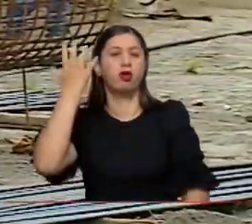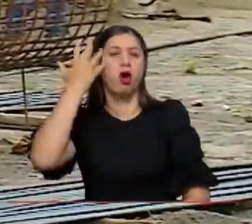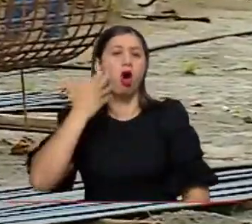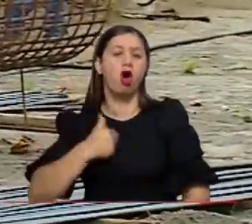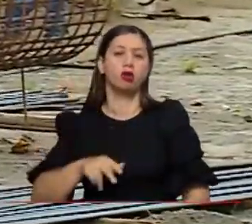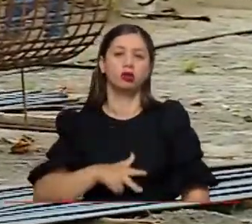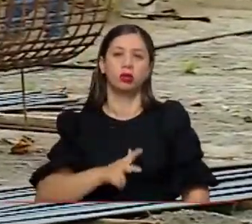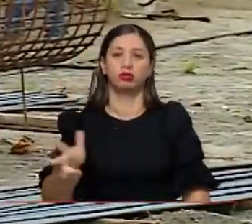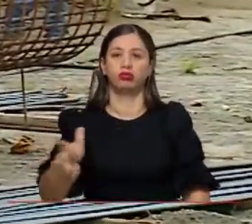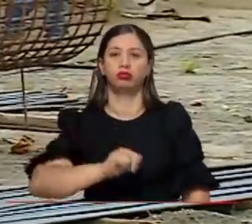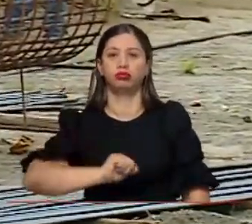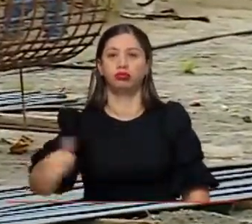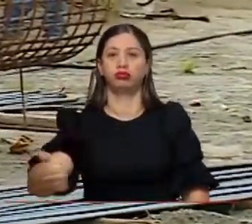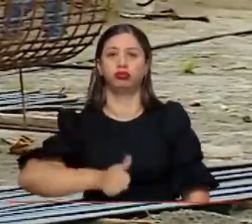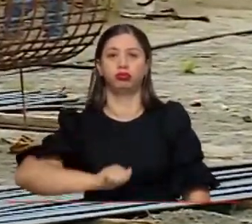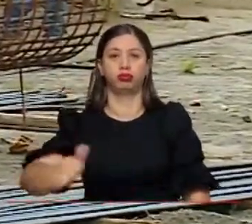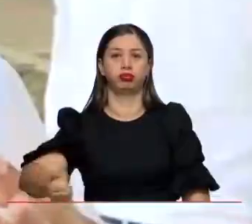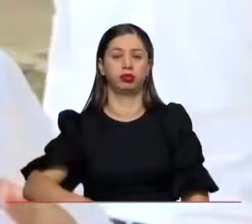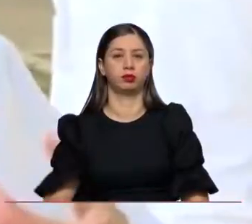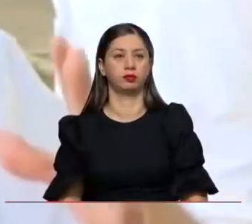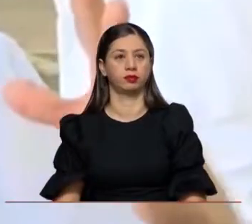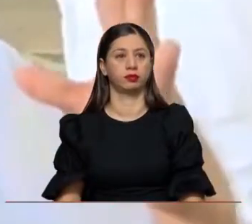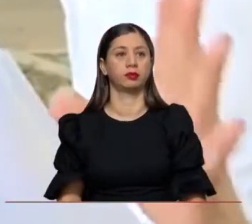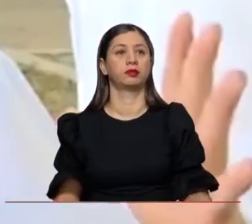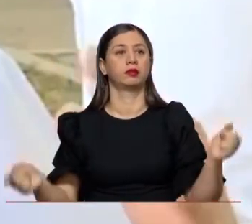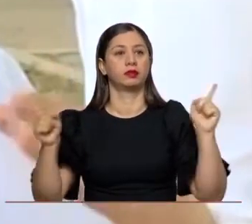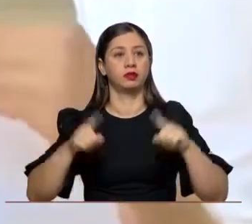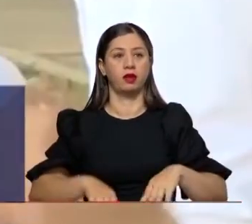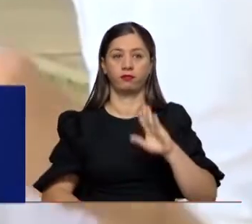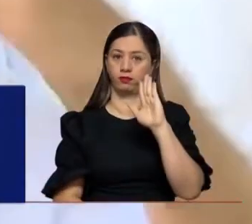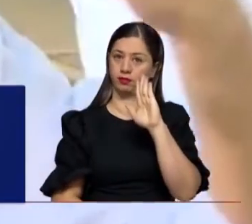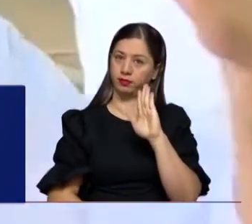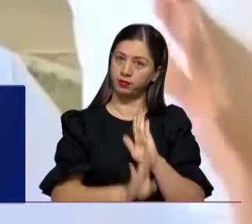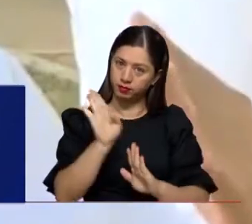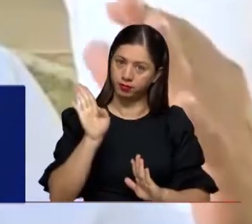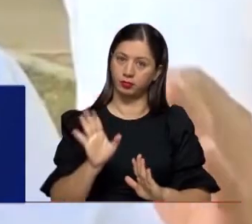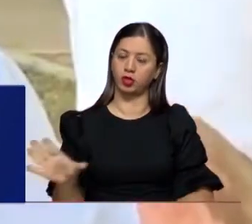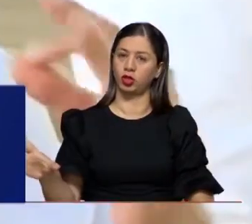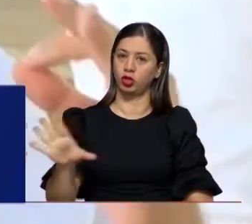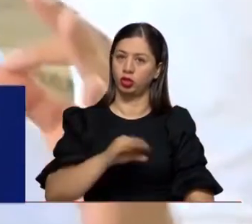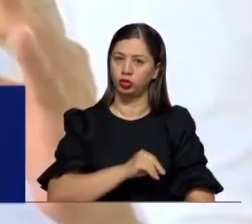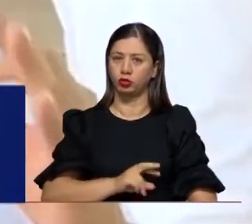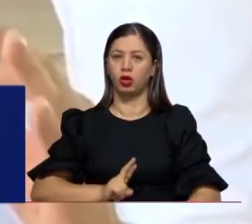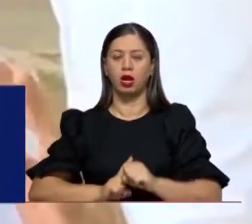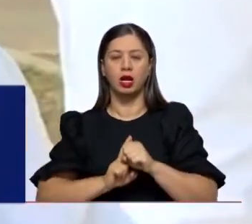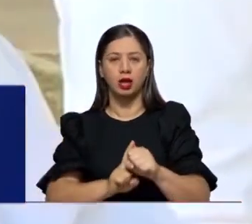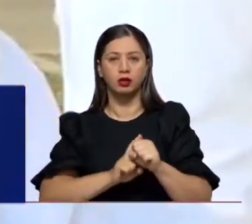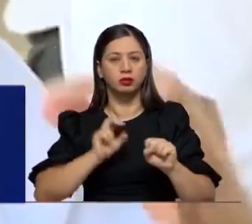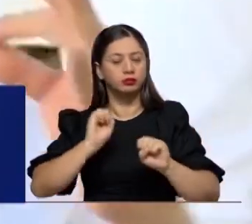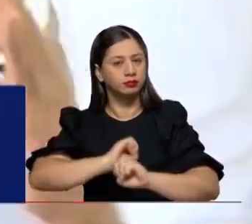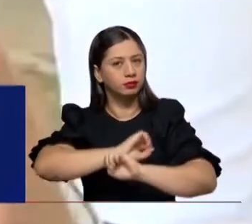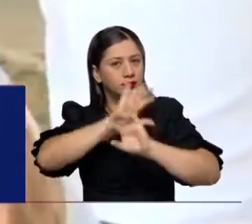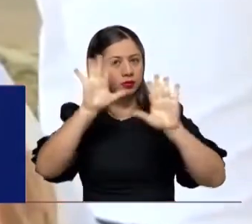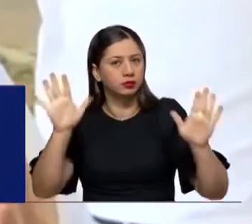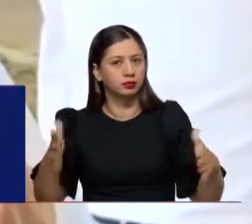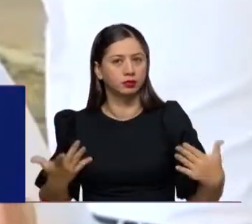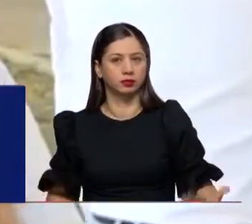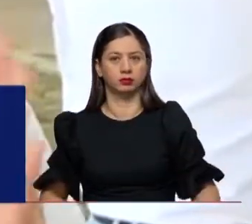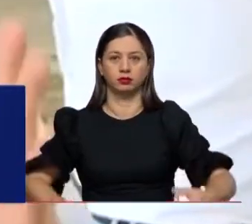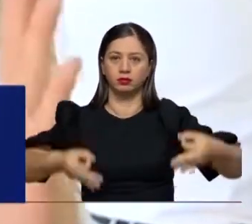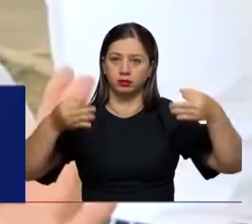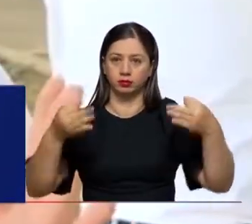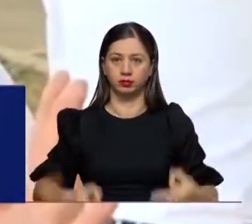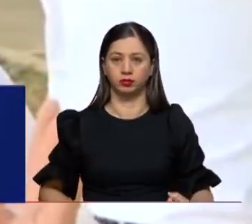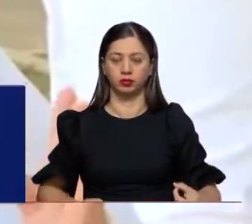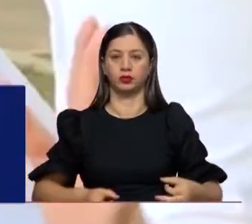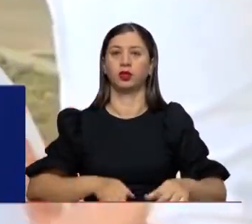este corredor. Hemos mostrado también el avance y toda la hoja de ruta que se tiene clara para culminar la